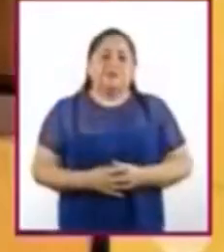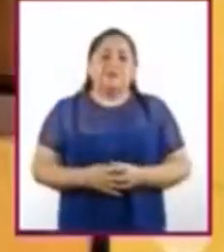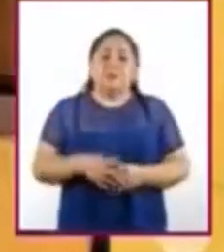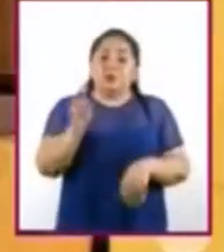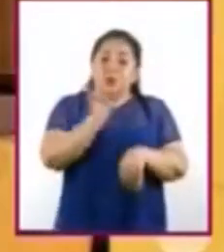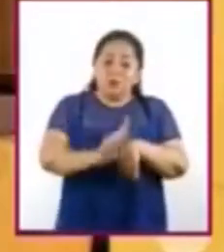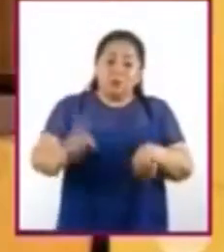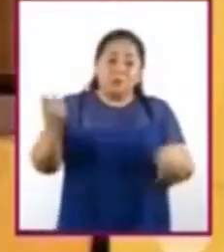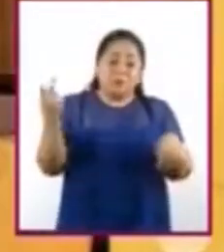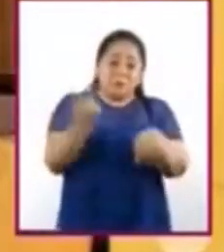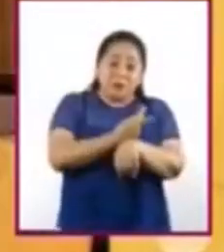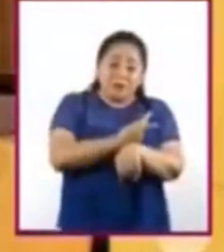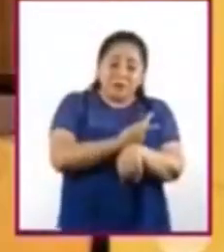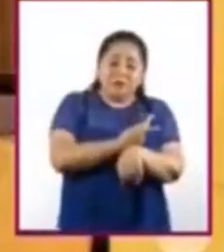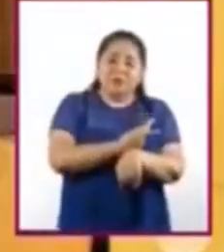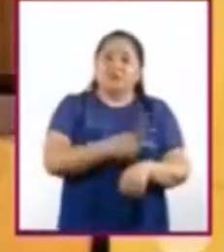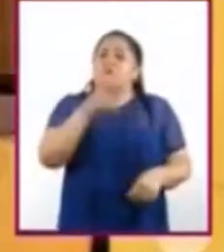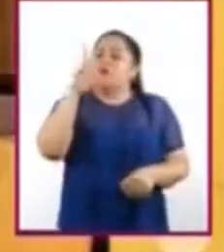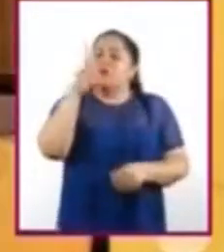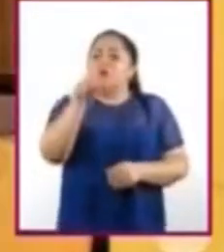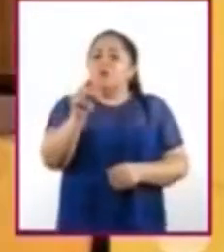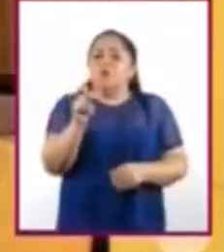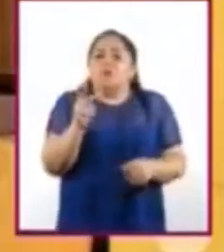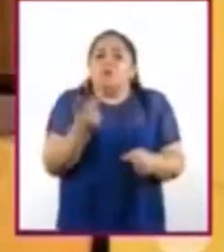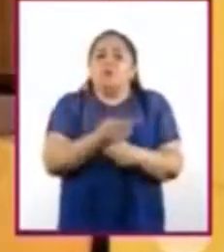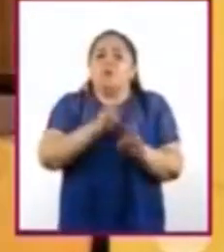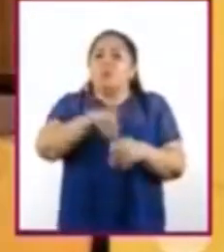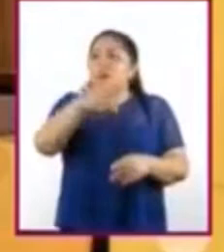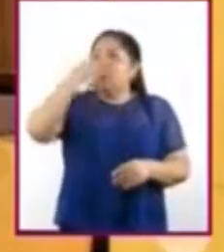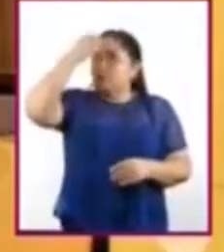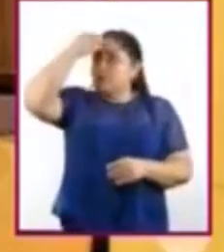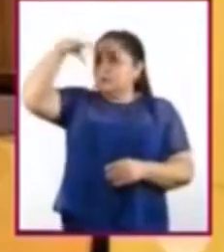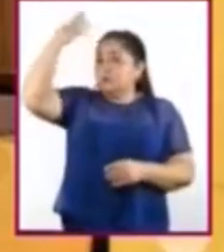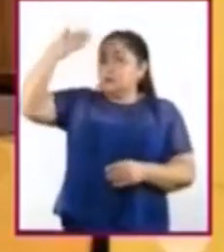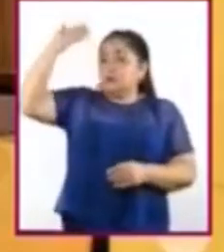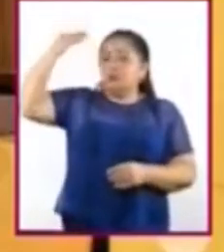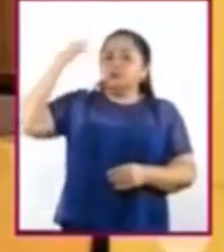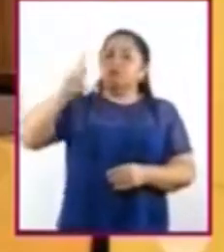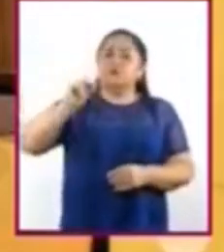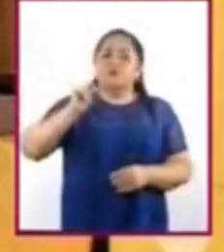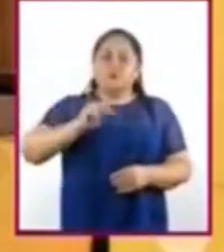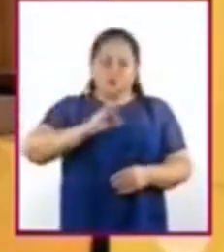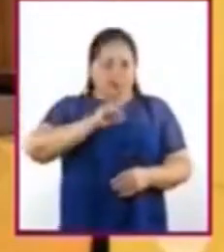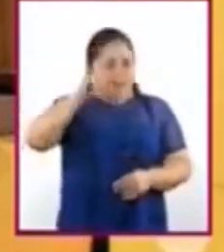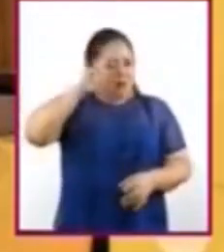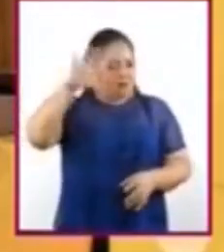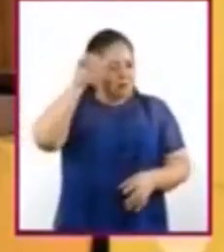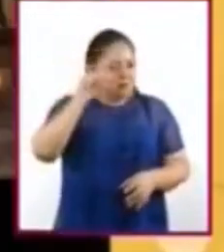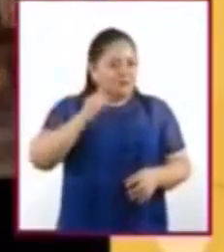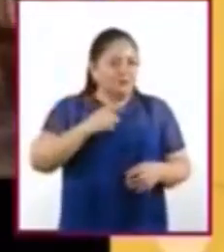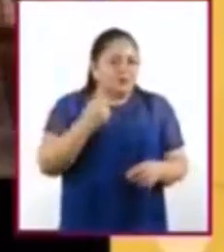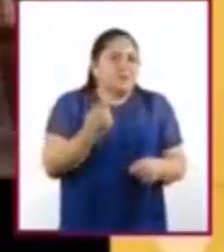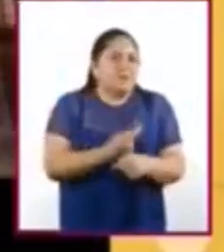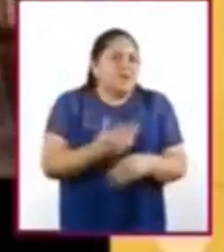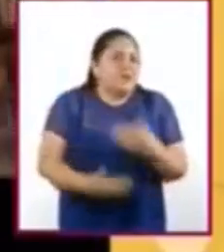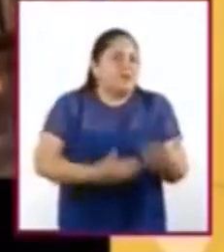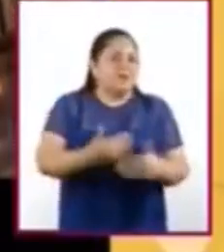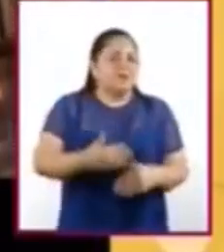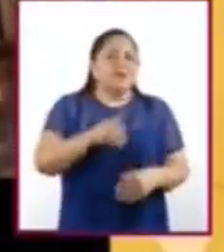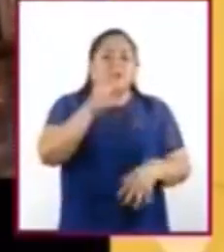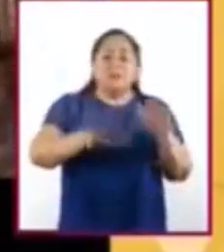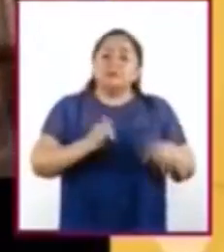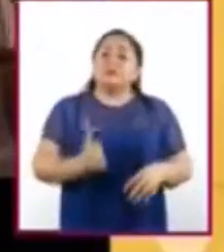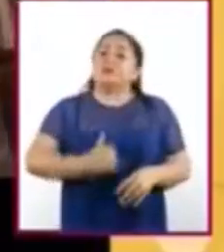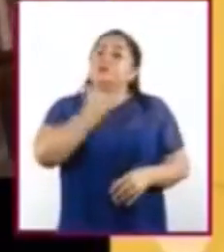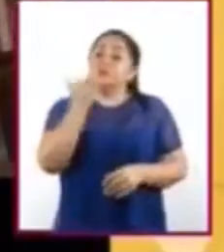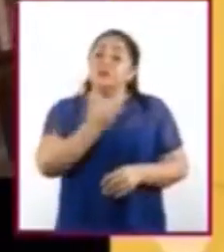Los días que pasan no logran que nosotros nos olvidemos de lo que hemos sido, lo que hemos hecho, los errores que